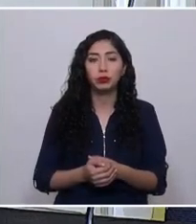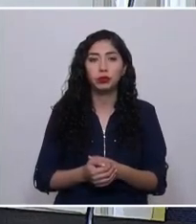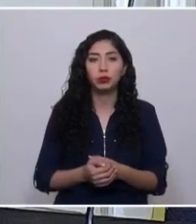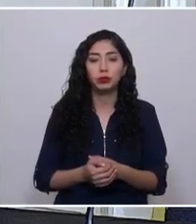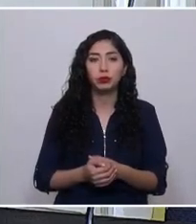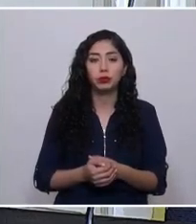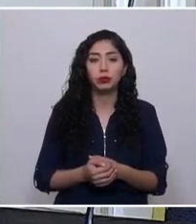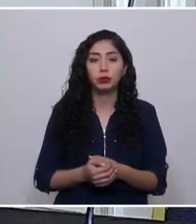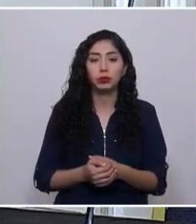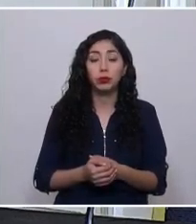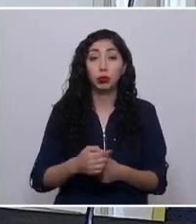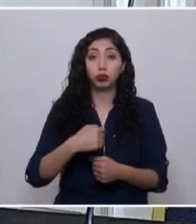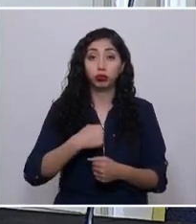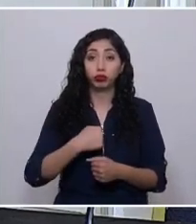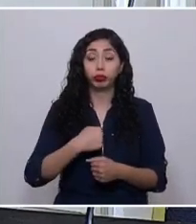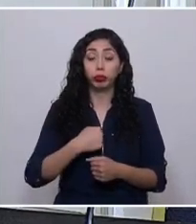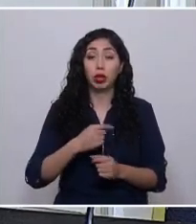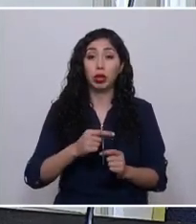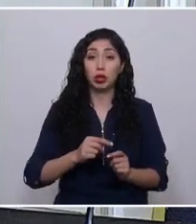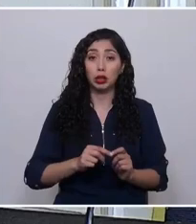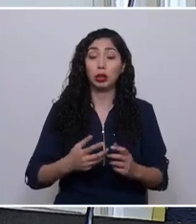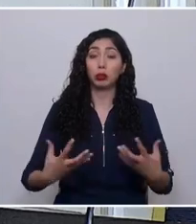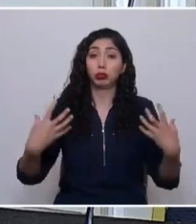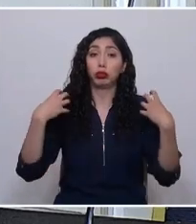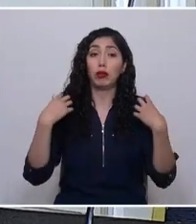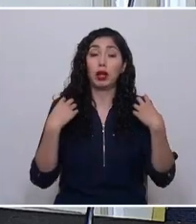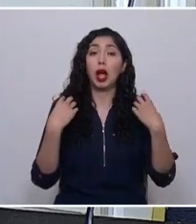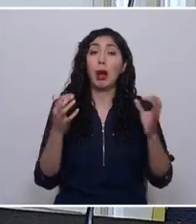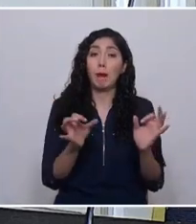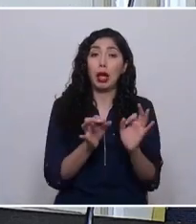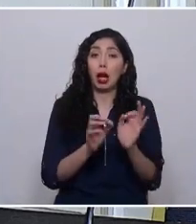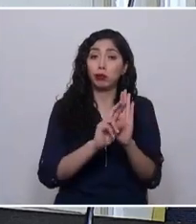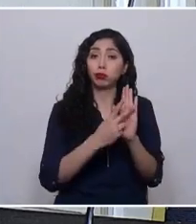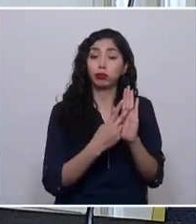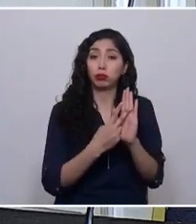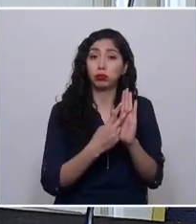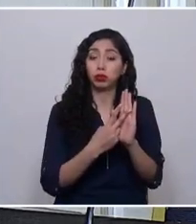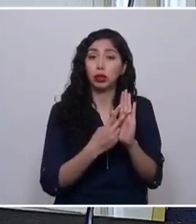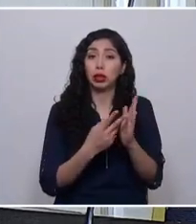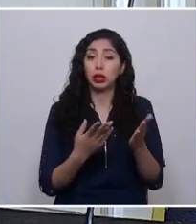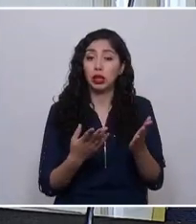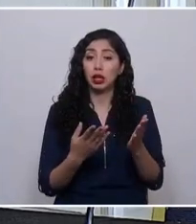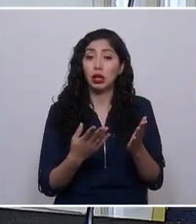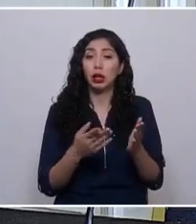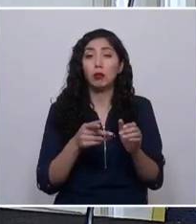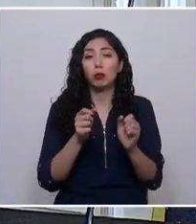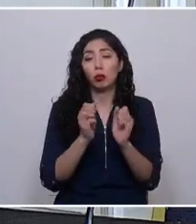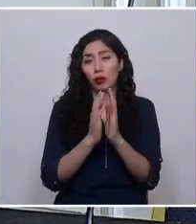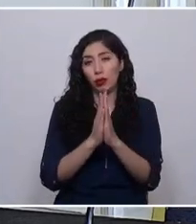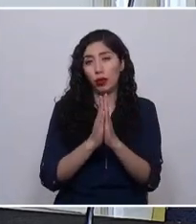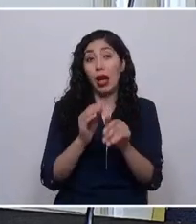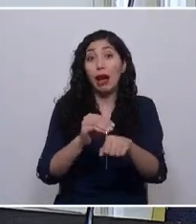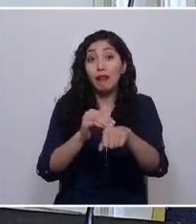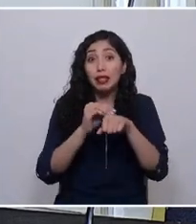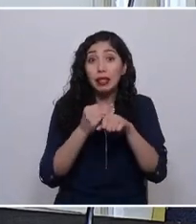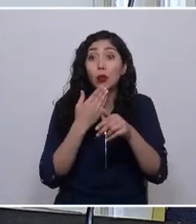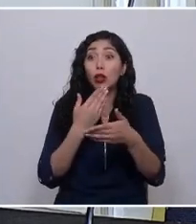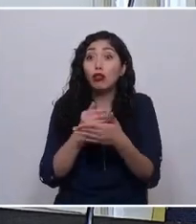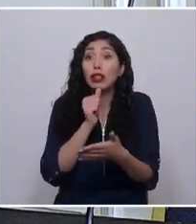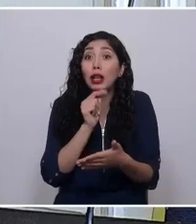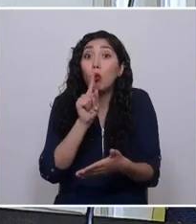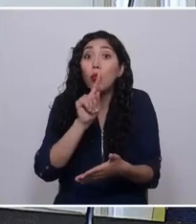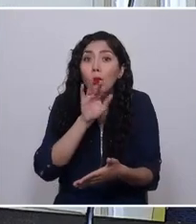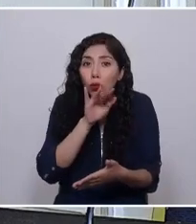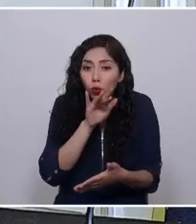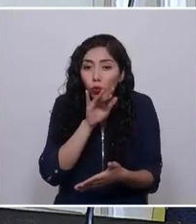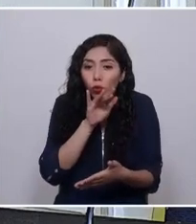de defender esta indicación por al menos 2 minutos, le pediría que nos indique cuando quede 1 minuto, ya que la mesa se ha negado a